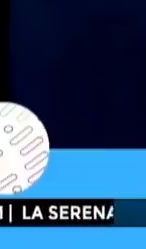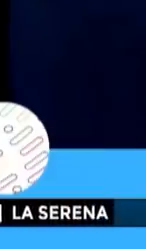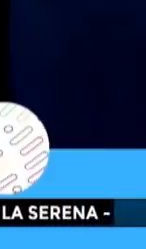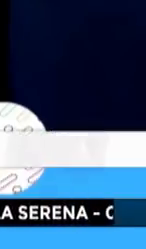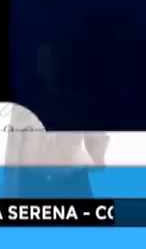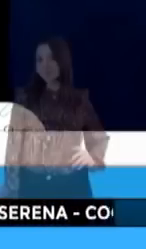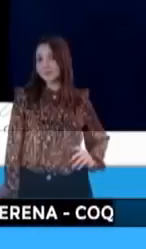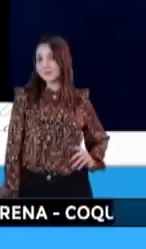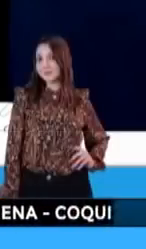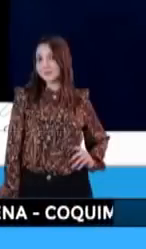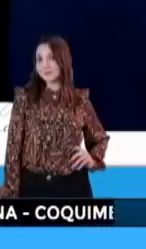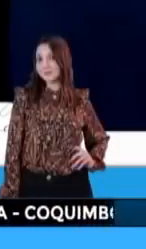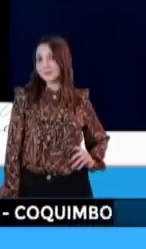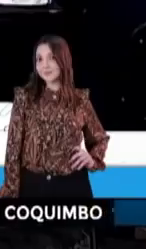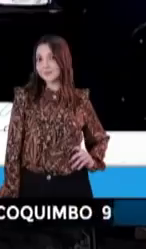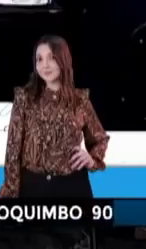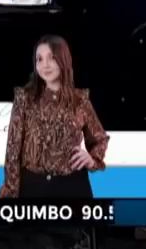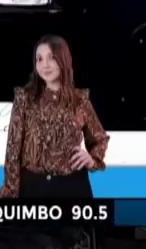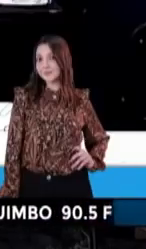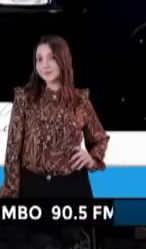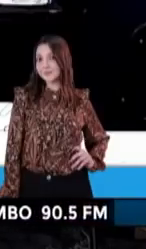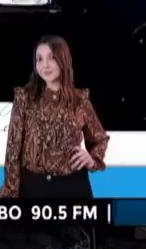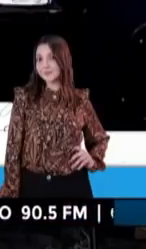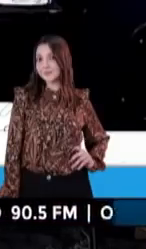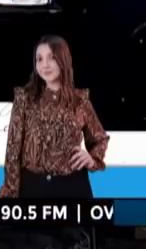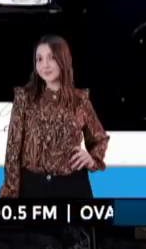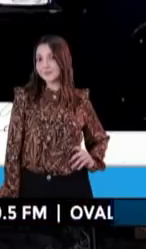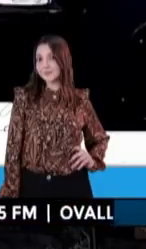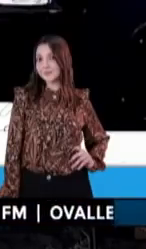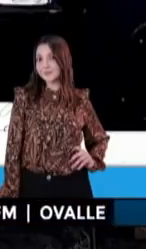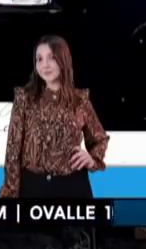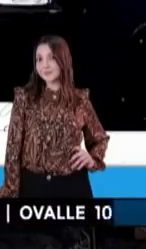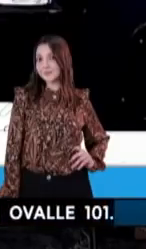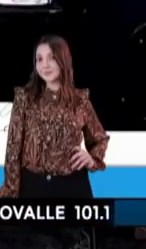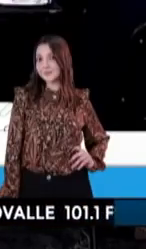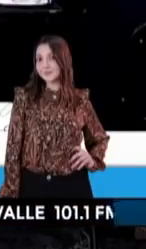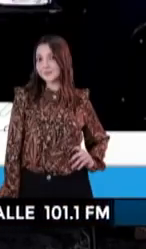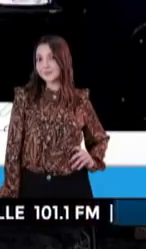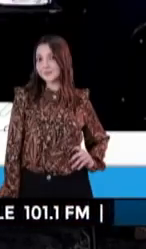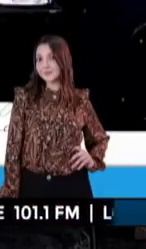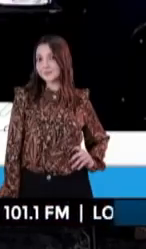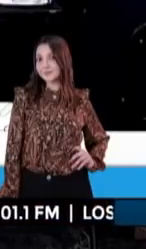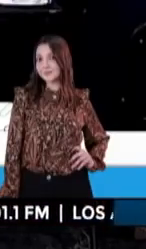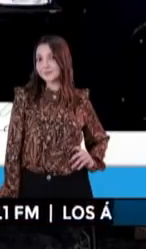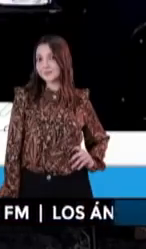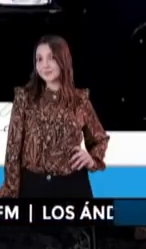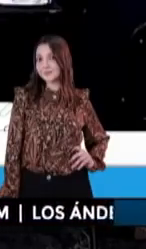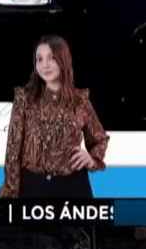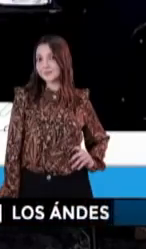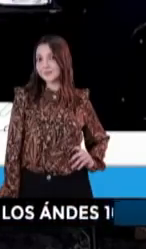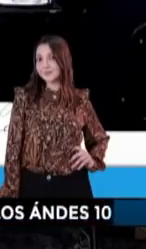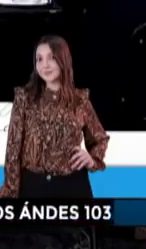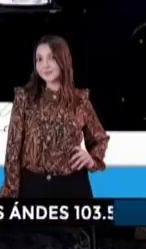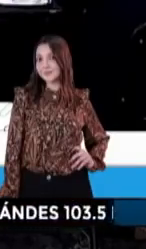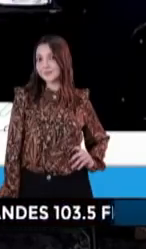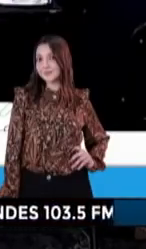ser de mayoría absoluta, mayoría simple. Y respecto a los proyectos de ley, claro,